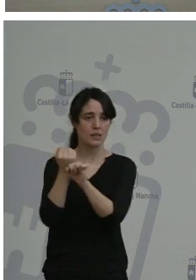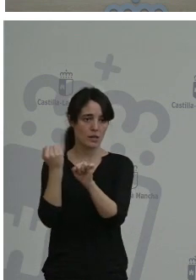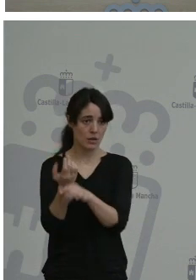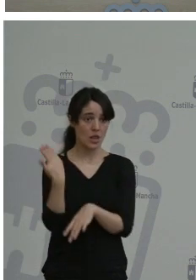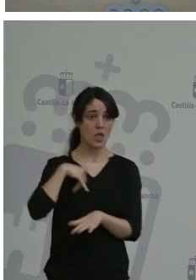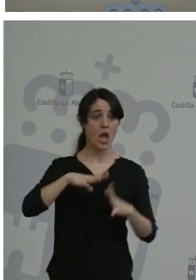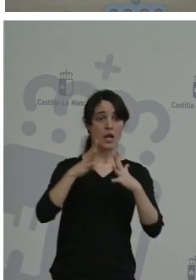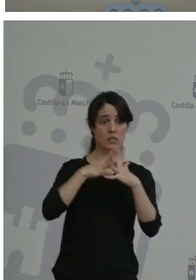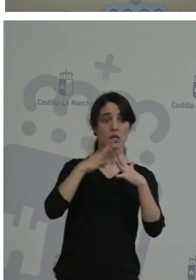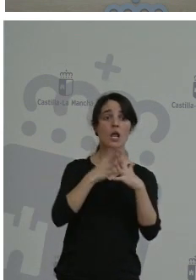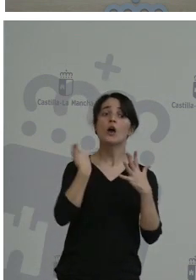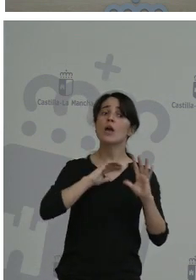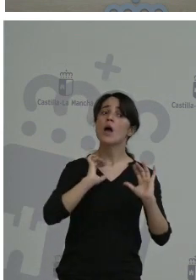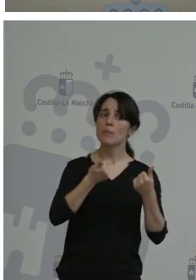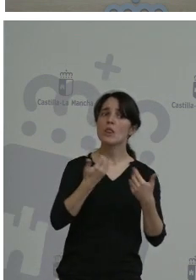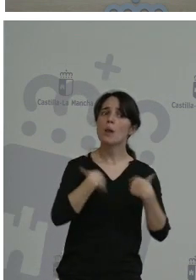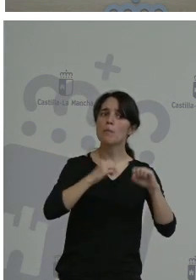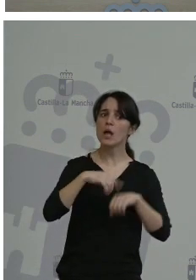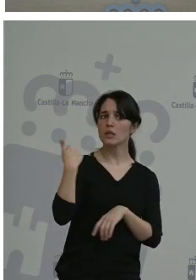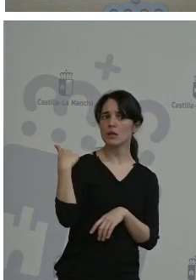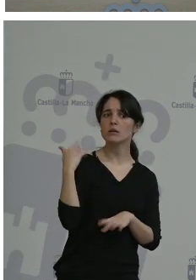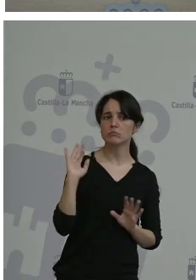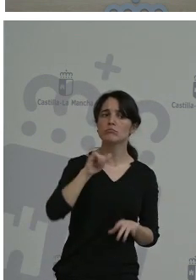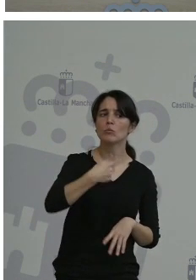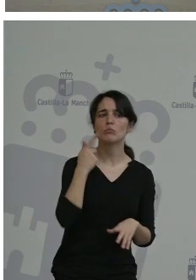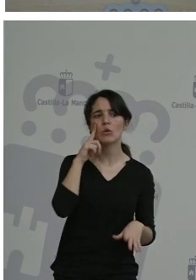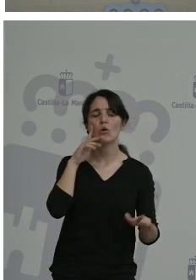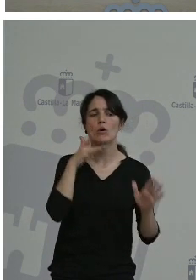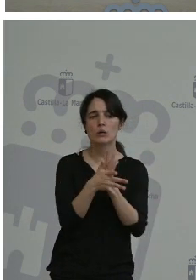este sentido y que luego podemos ver con mayor detenimiento.